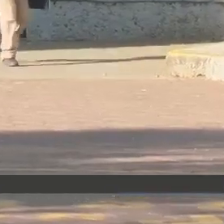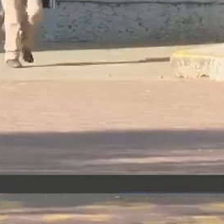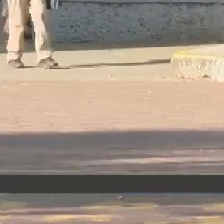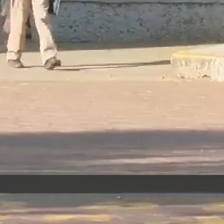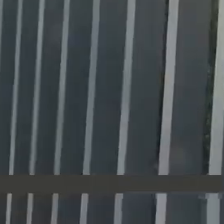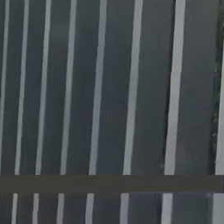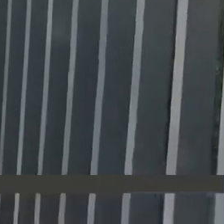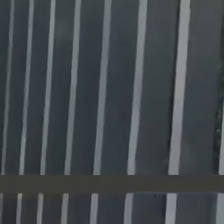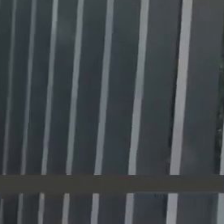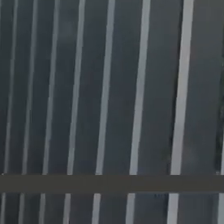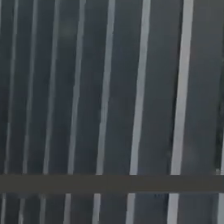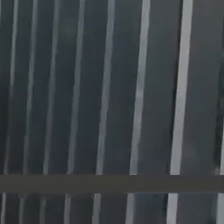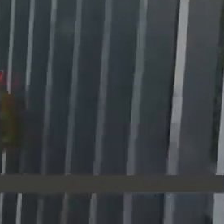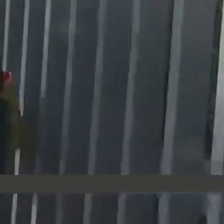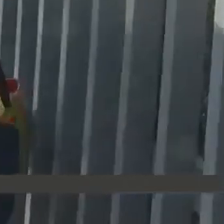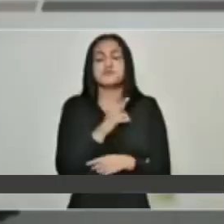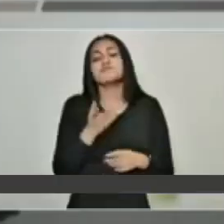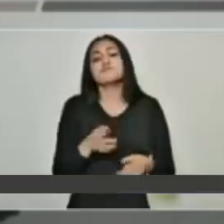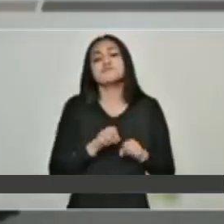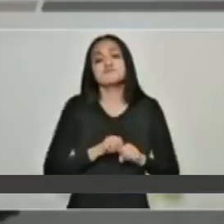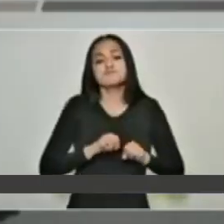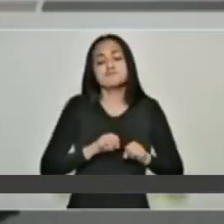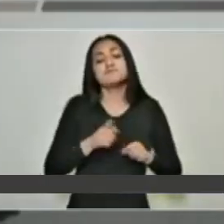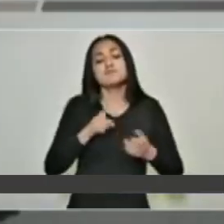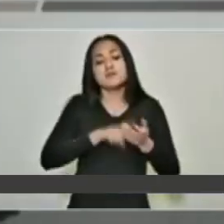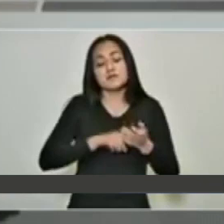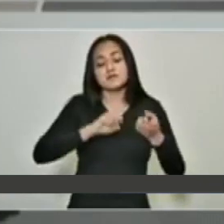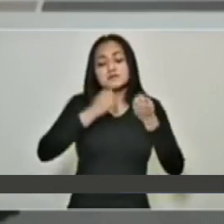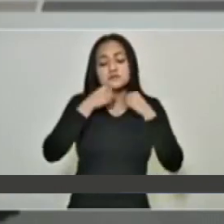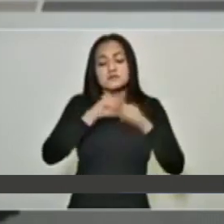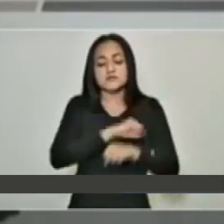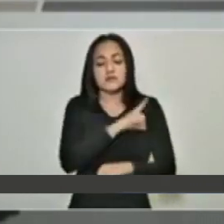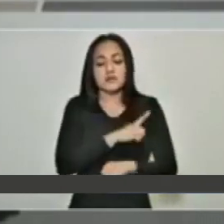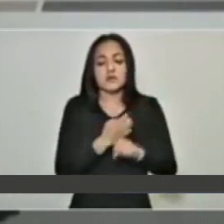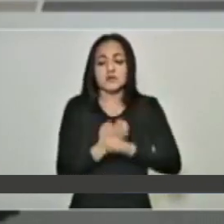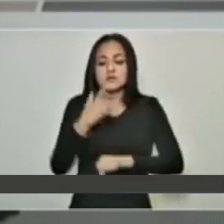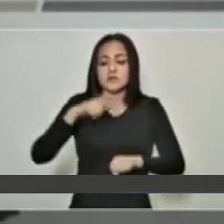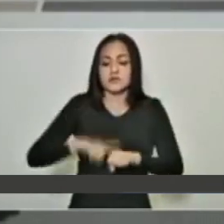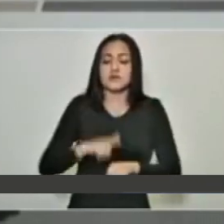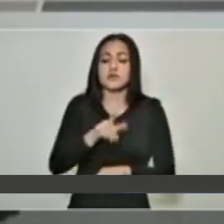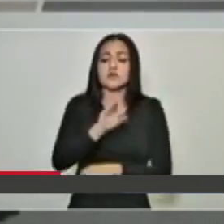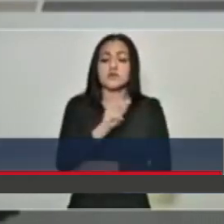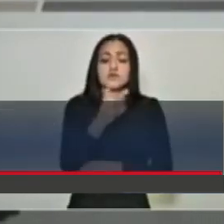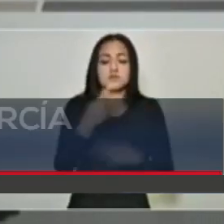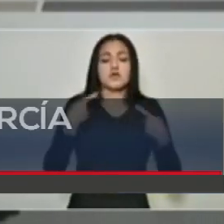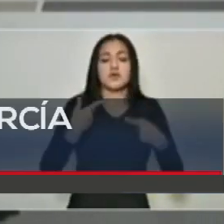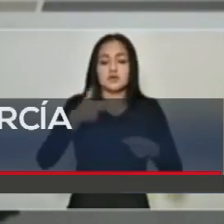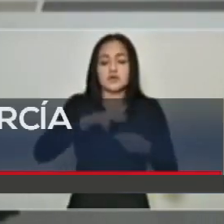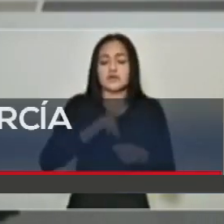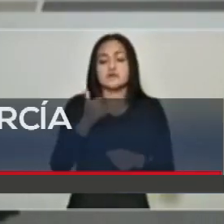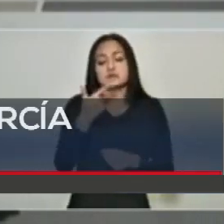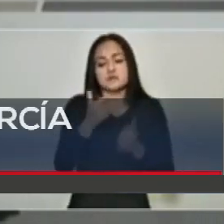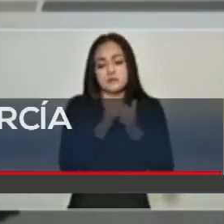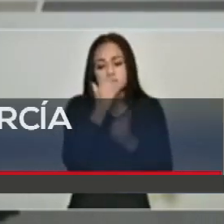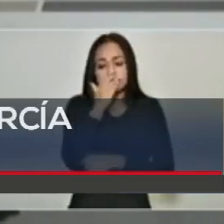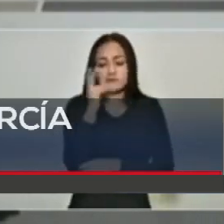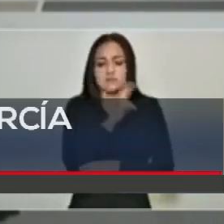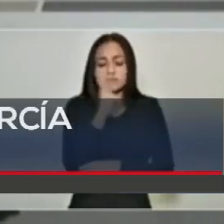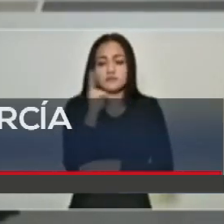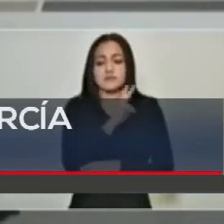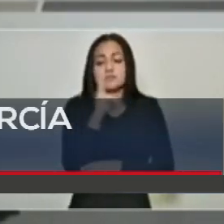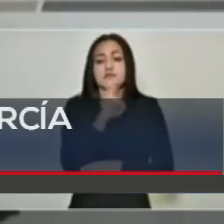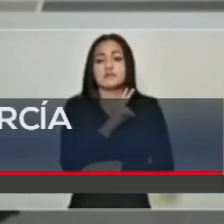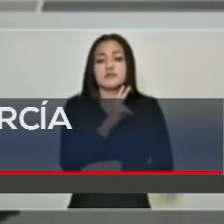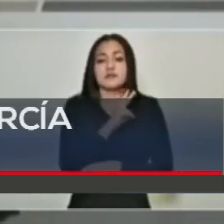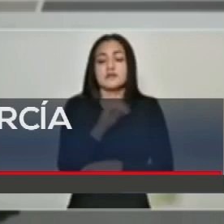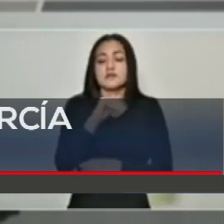actividades propias de fin de año en la red hospitalaria de los servicios de salud 92 pacientes 7 con ventilación asistida